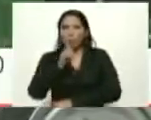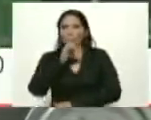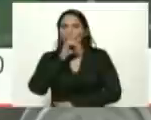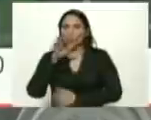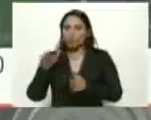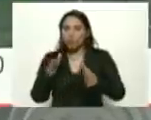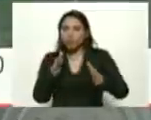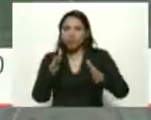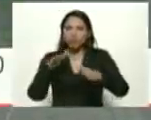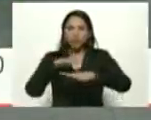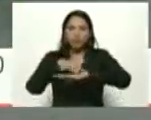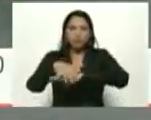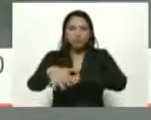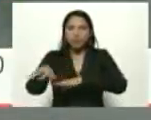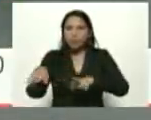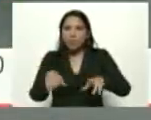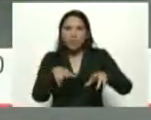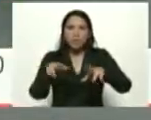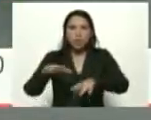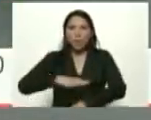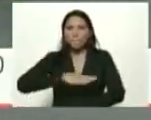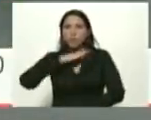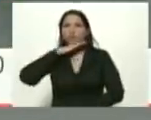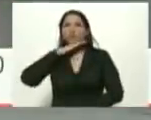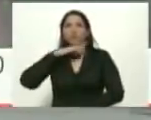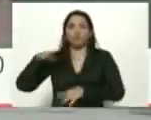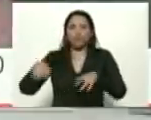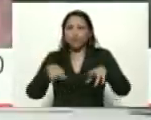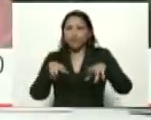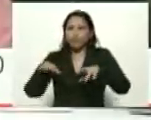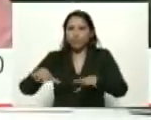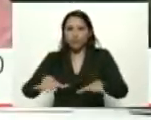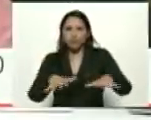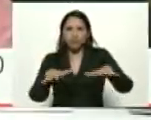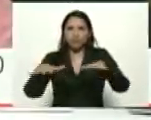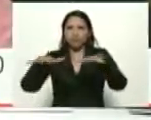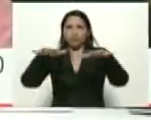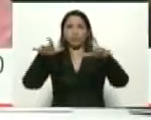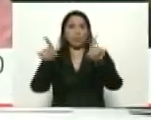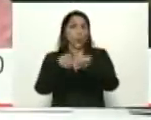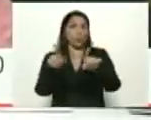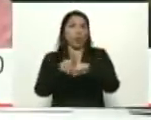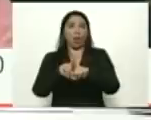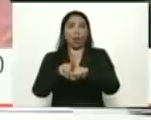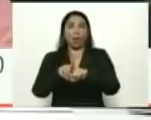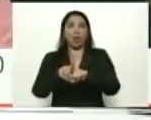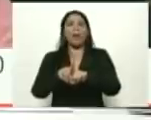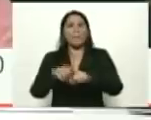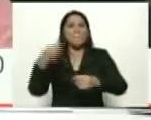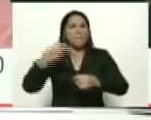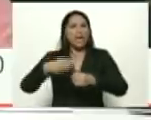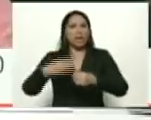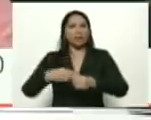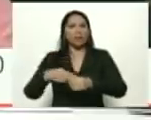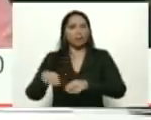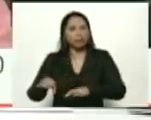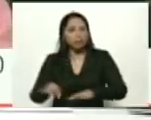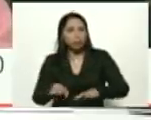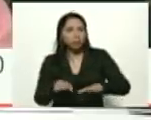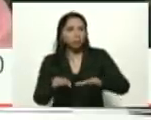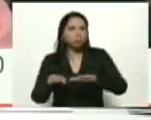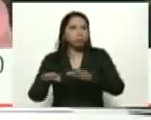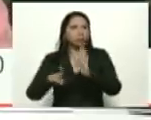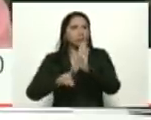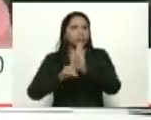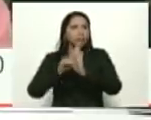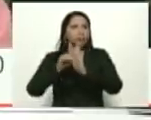y tú ves el río rebosado de agua fresca. Así es la corriente del petro. Ahí va. Y en